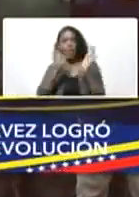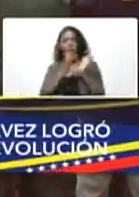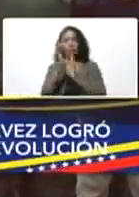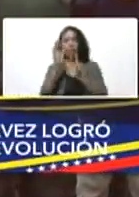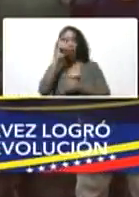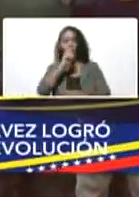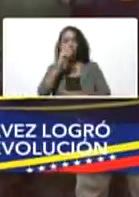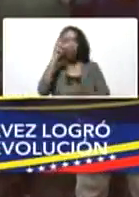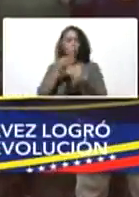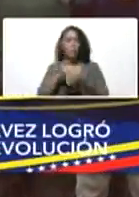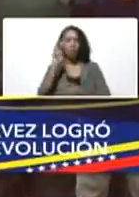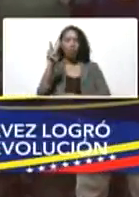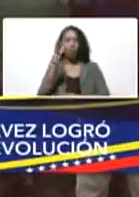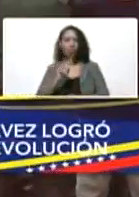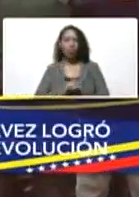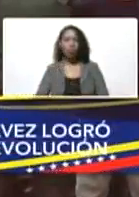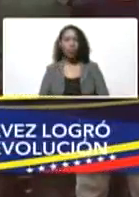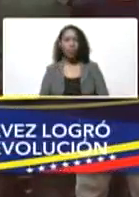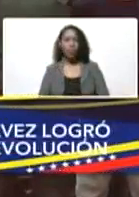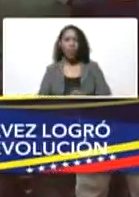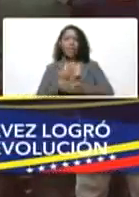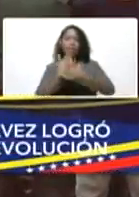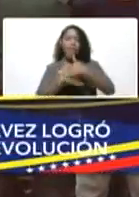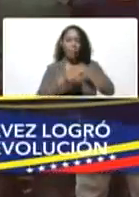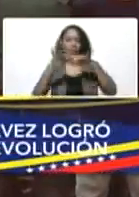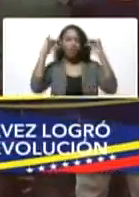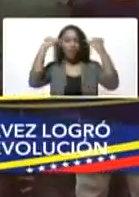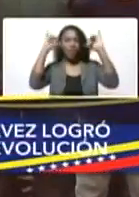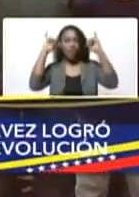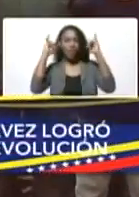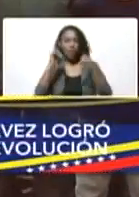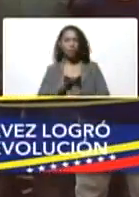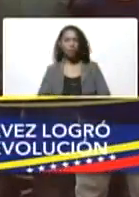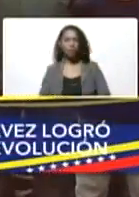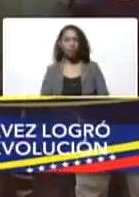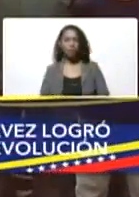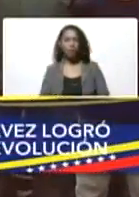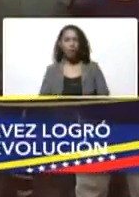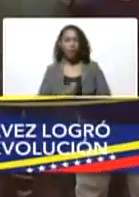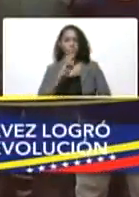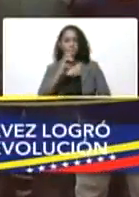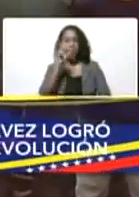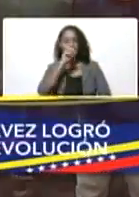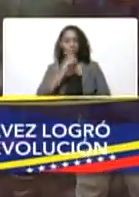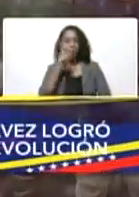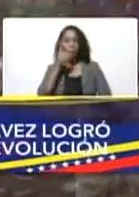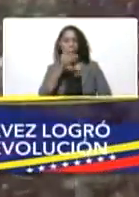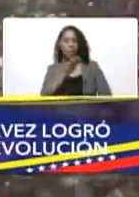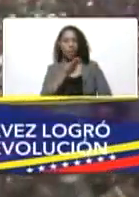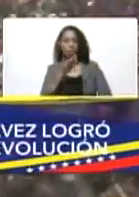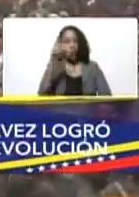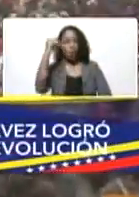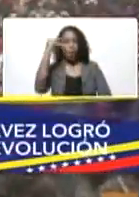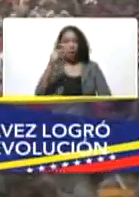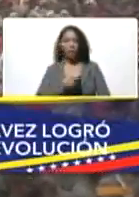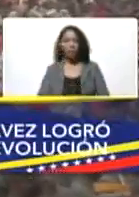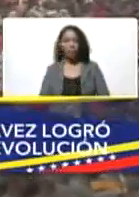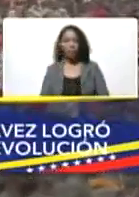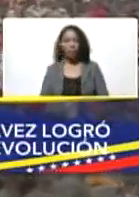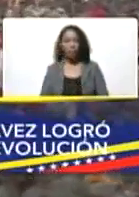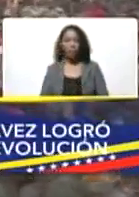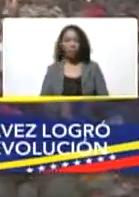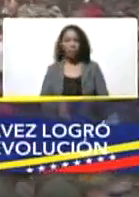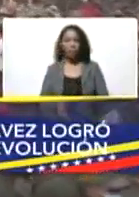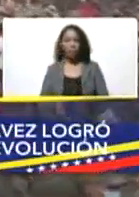año 2002, que vamos a celebrar los 20 años en los próximos días.